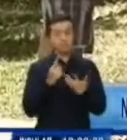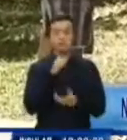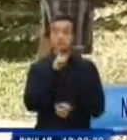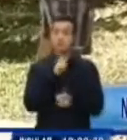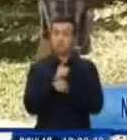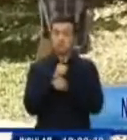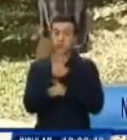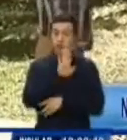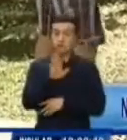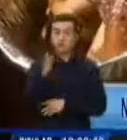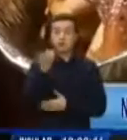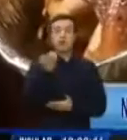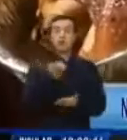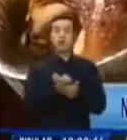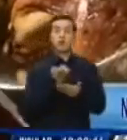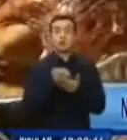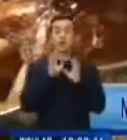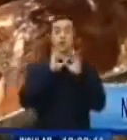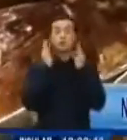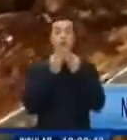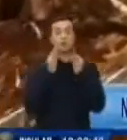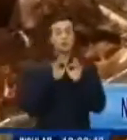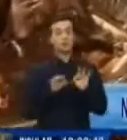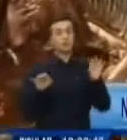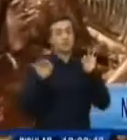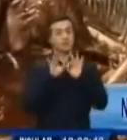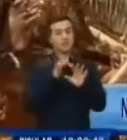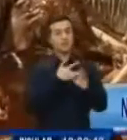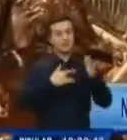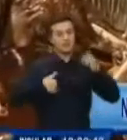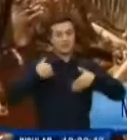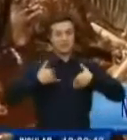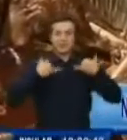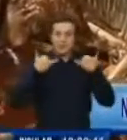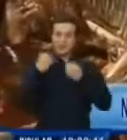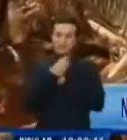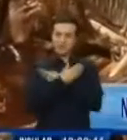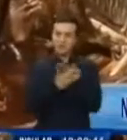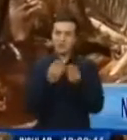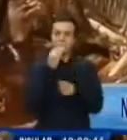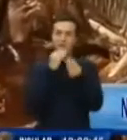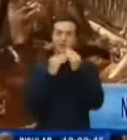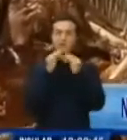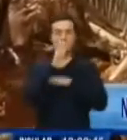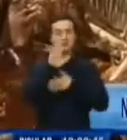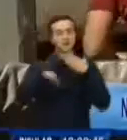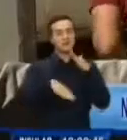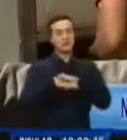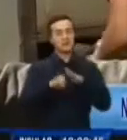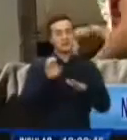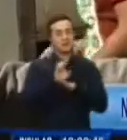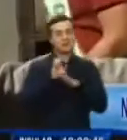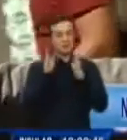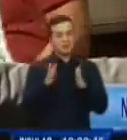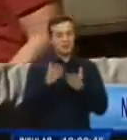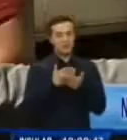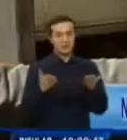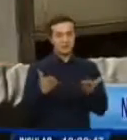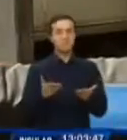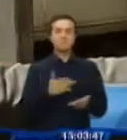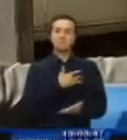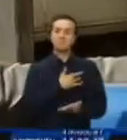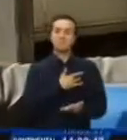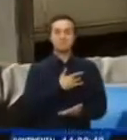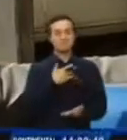para su economía familiar están contentos de aportar con un plato delicioso a las casas ecuatorianas esto lo hago hasta es pasión